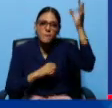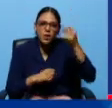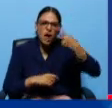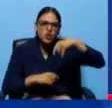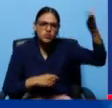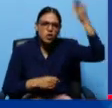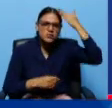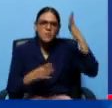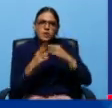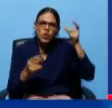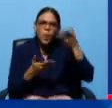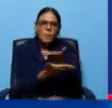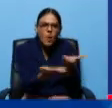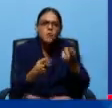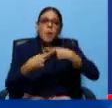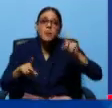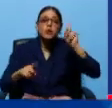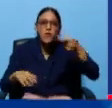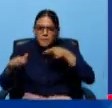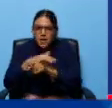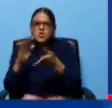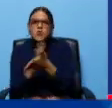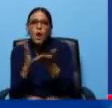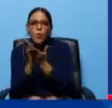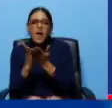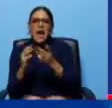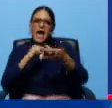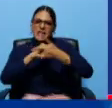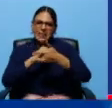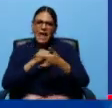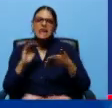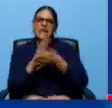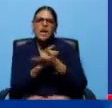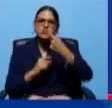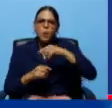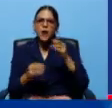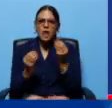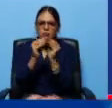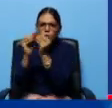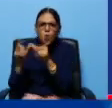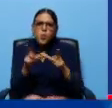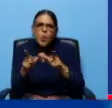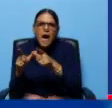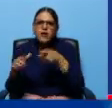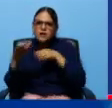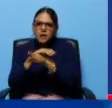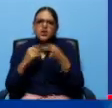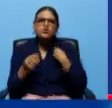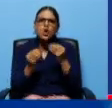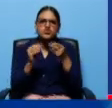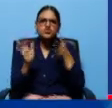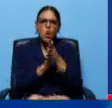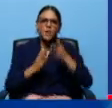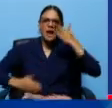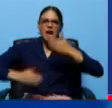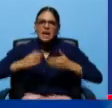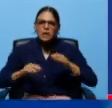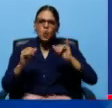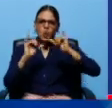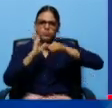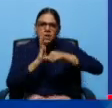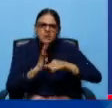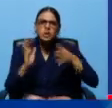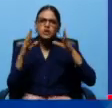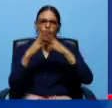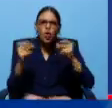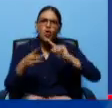pero nos conseguimos también en las escuelas técnicas esos espacios para la creación, para la didáctica, para la mecatrónica, para la electrónica, para la